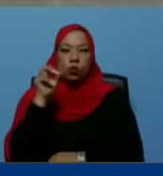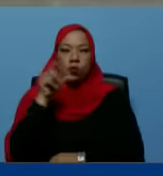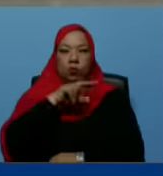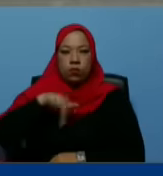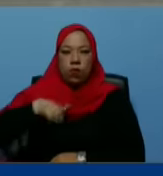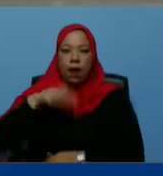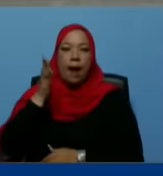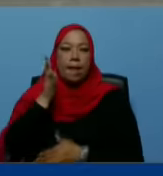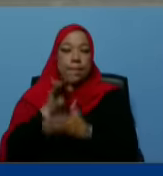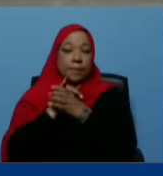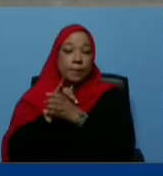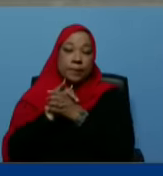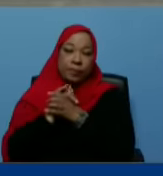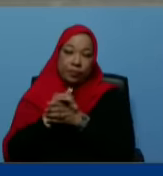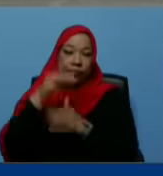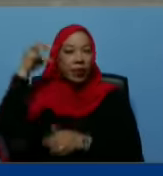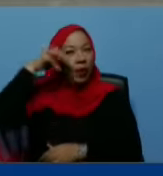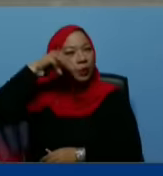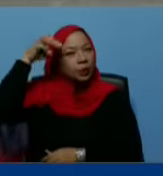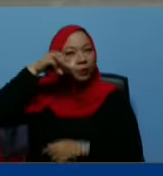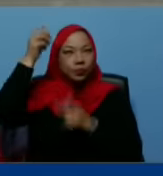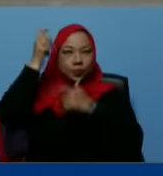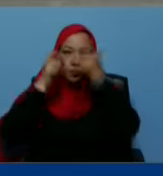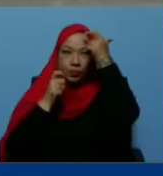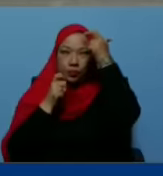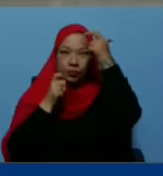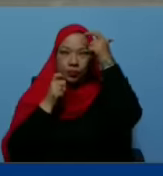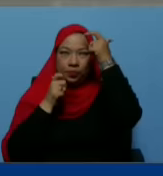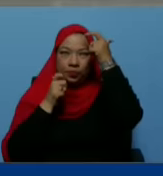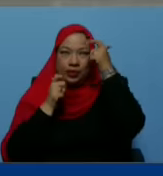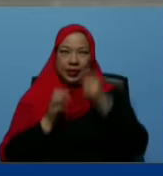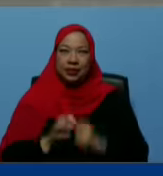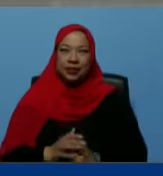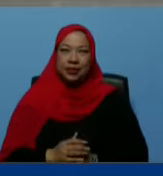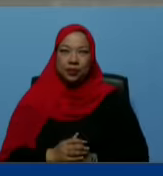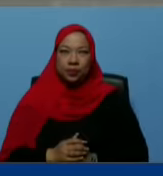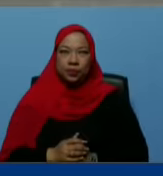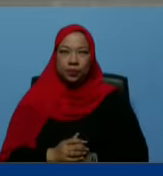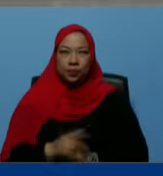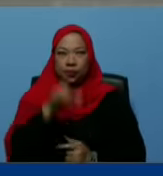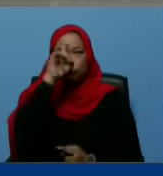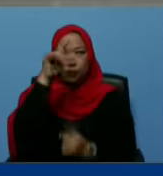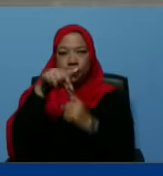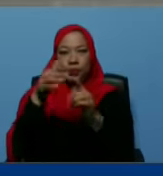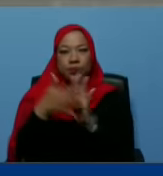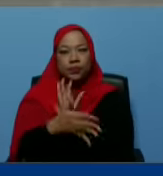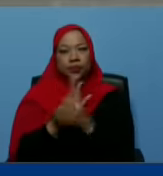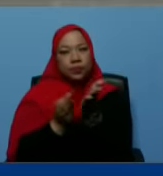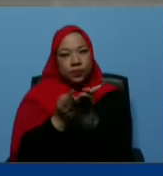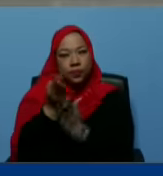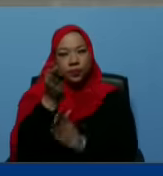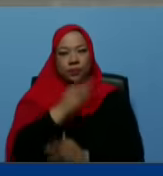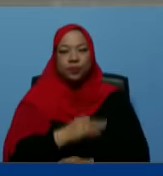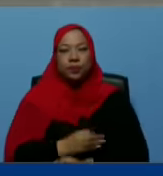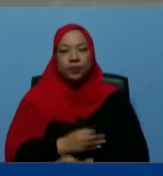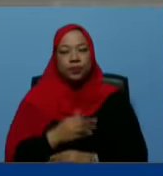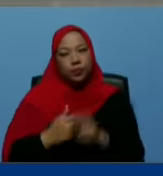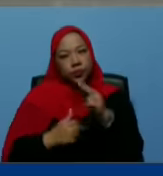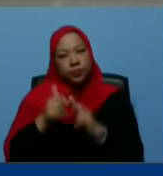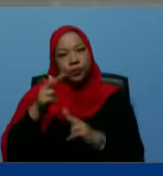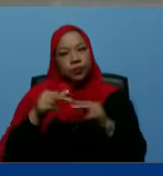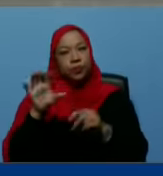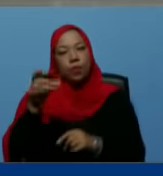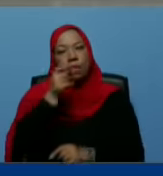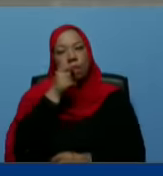nuestro padre, nuestro maestro, Hugo Rafael Chávez Frías. Vamos por su camino, por su sendero, construyendo la